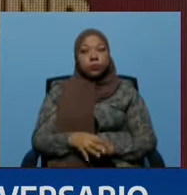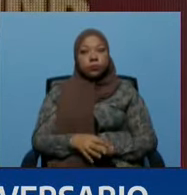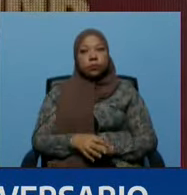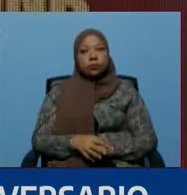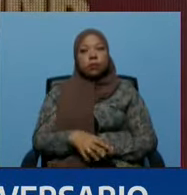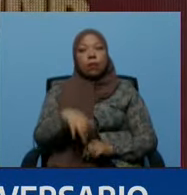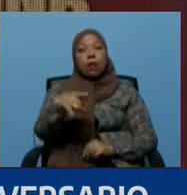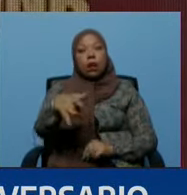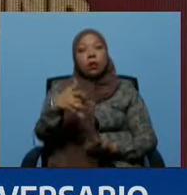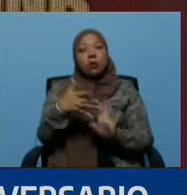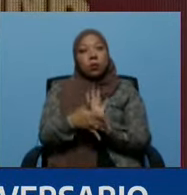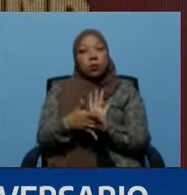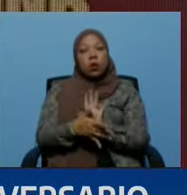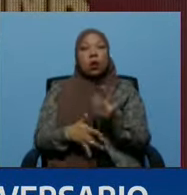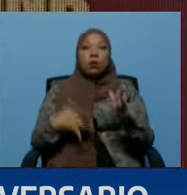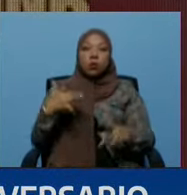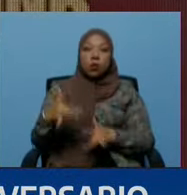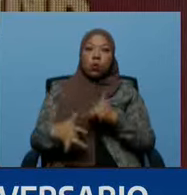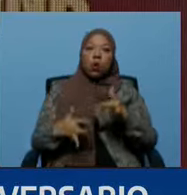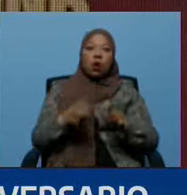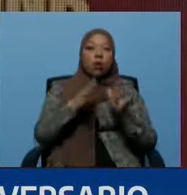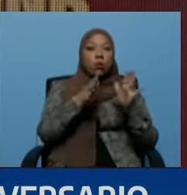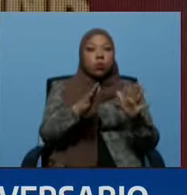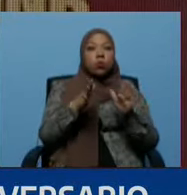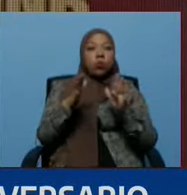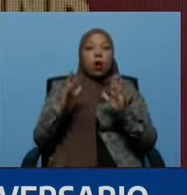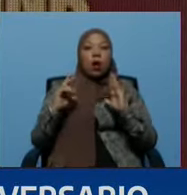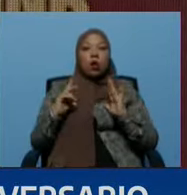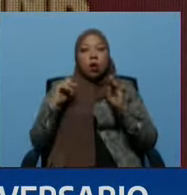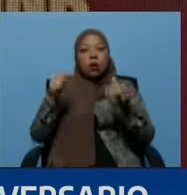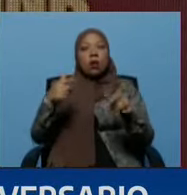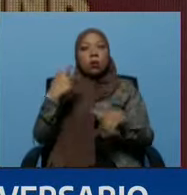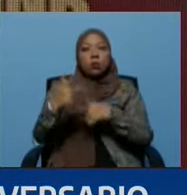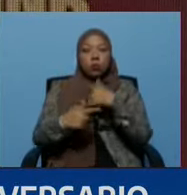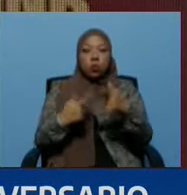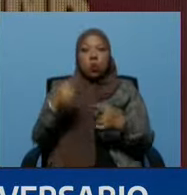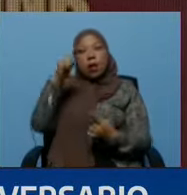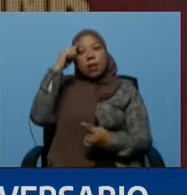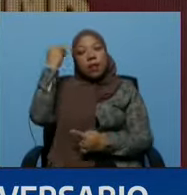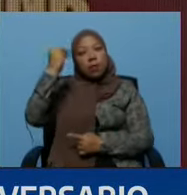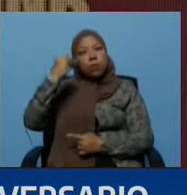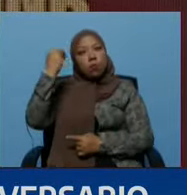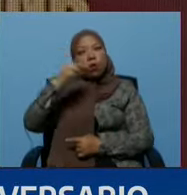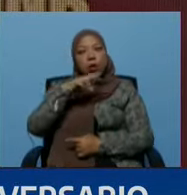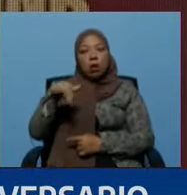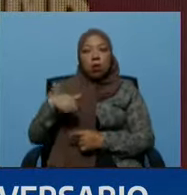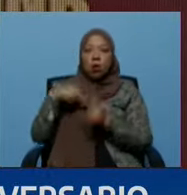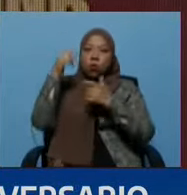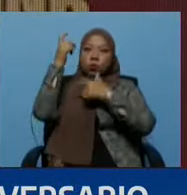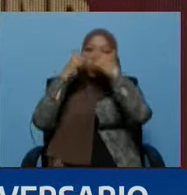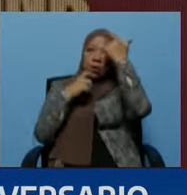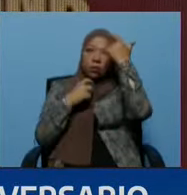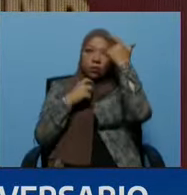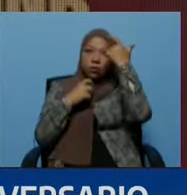Estos conceptos y estructuras organizativas han surgido de la mente brillante de nuestro comandante Hugo